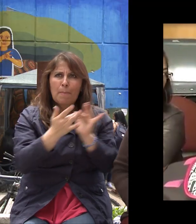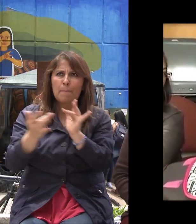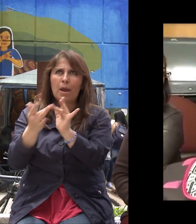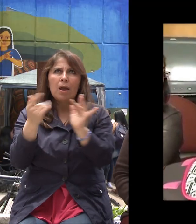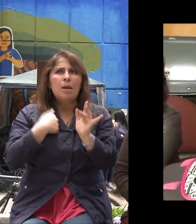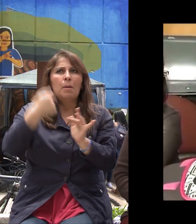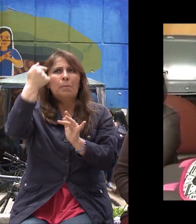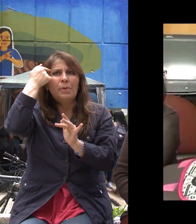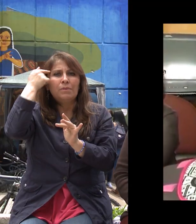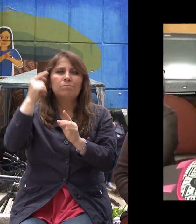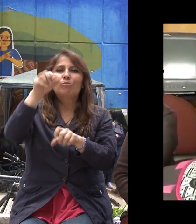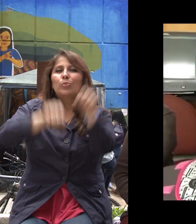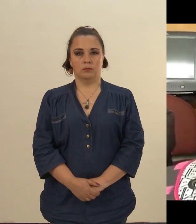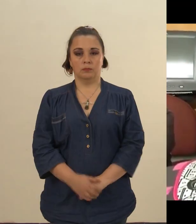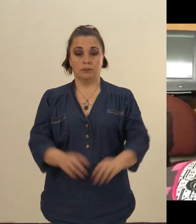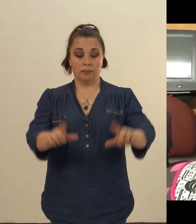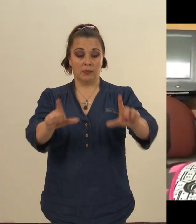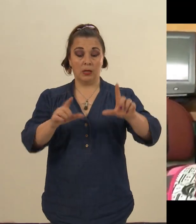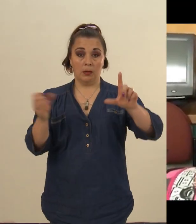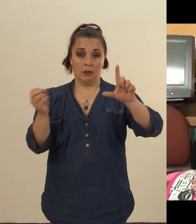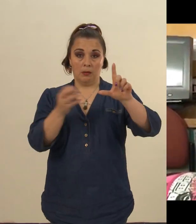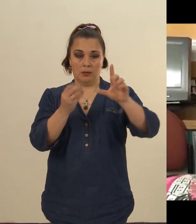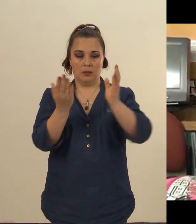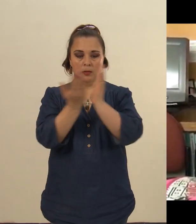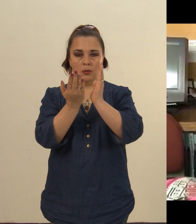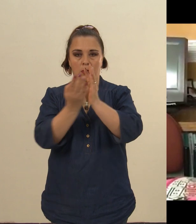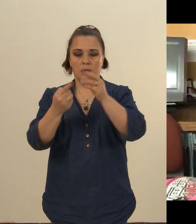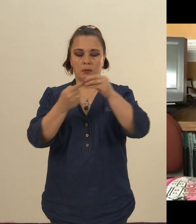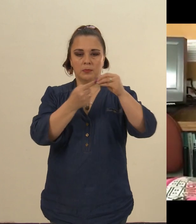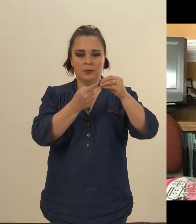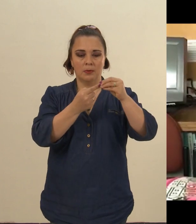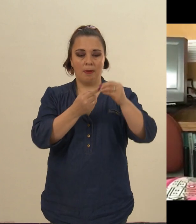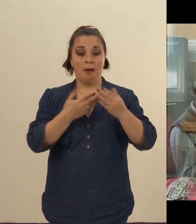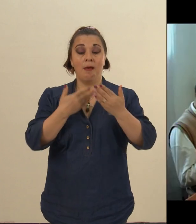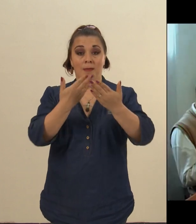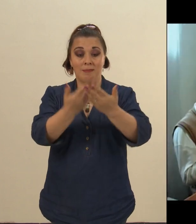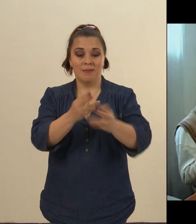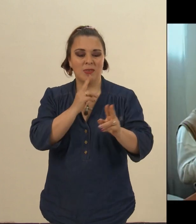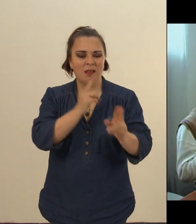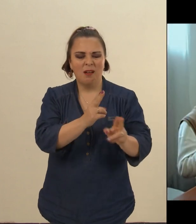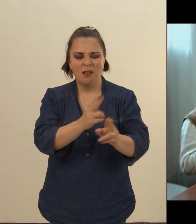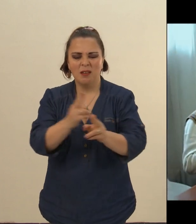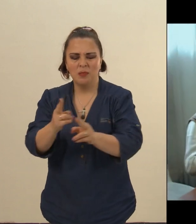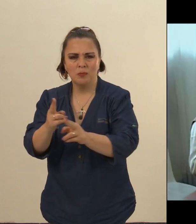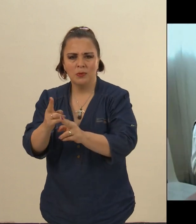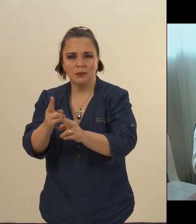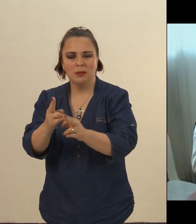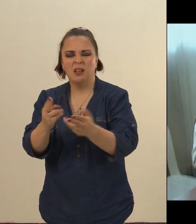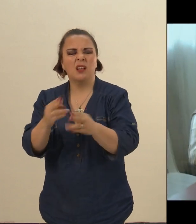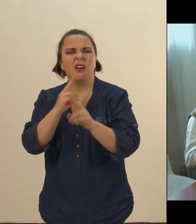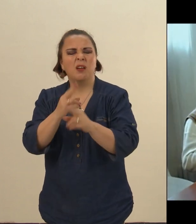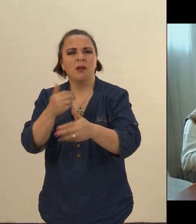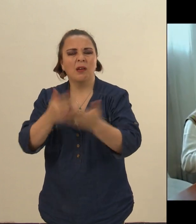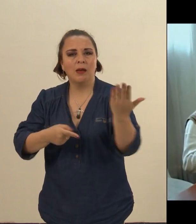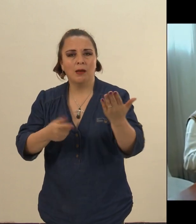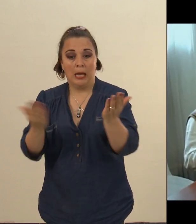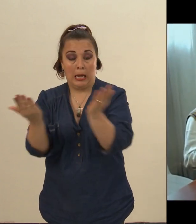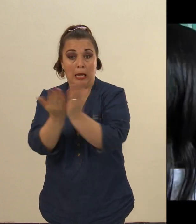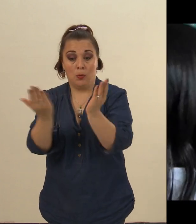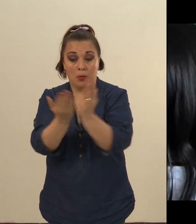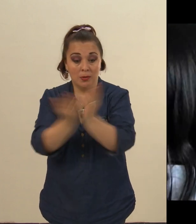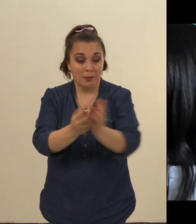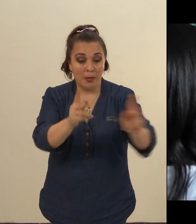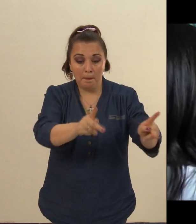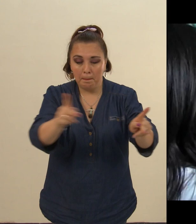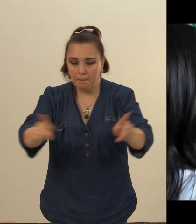otras posibilidades con los sujetos. La licenciatura en Educación Especial ofrece respuestas educativas a la diversidad de poblaciones